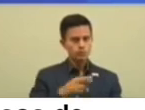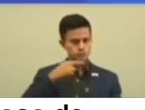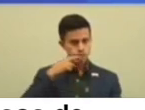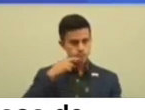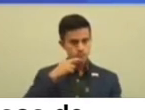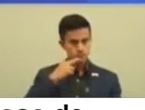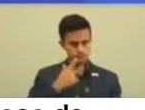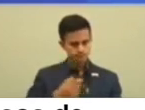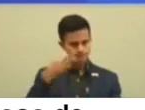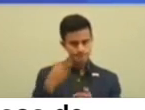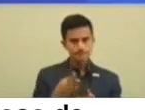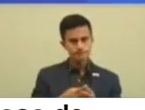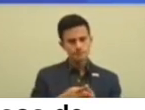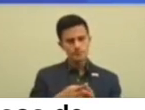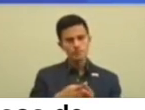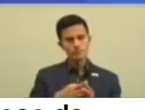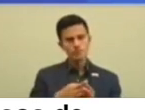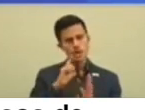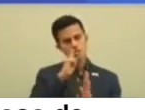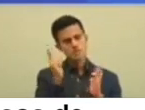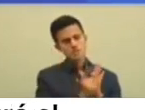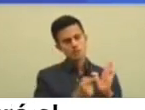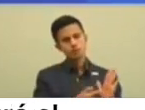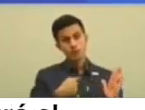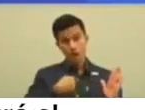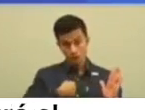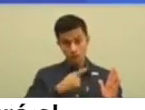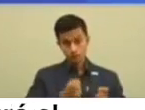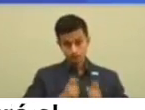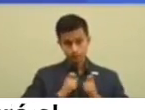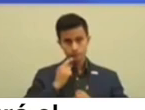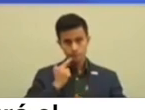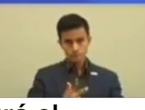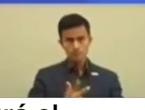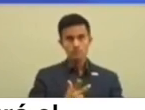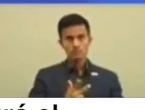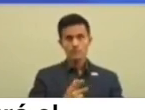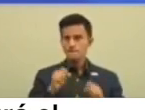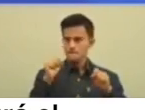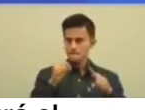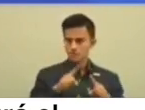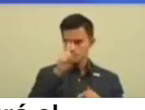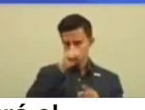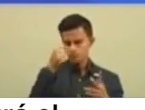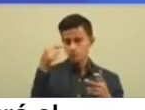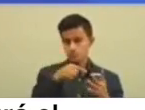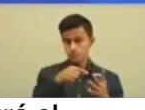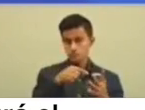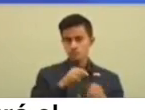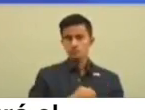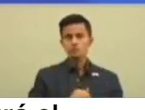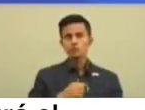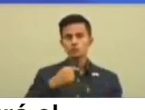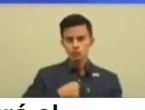cumplimiento a los imperativos constitucionales inherentes a mi cargo, así como a la recomendación citada, reconozco